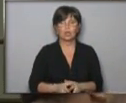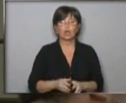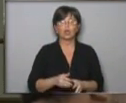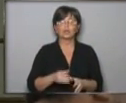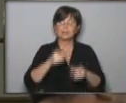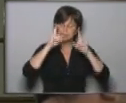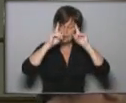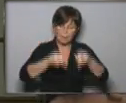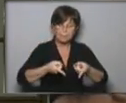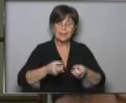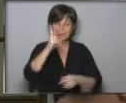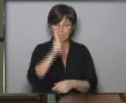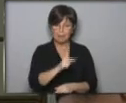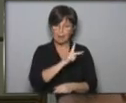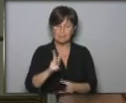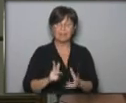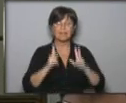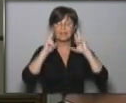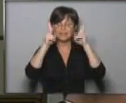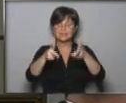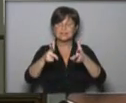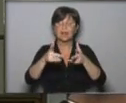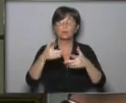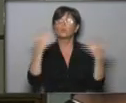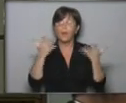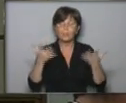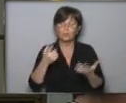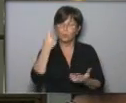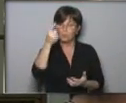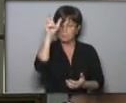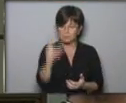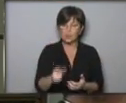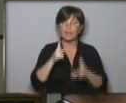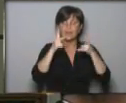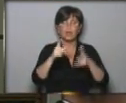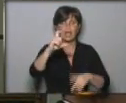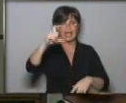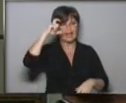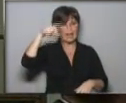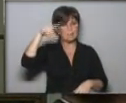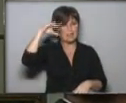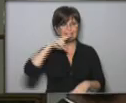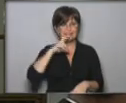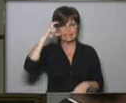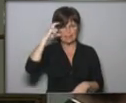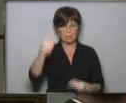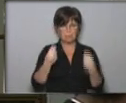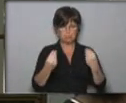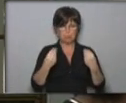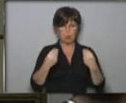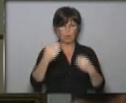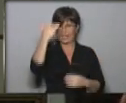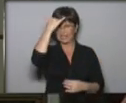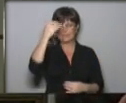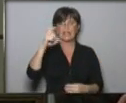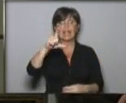Comentaba el Papa que cuando alguien le propuso Clemente se sorprendió y dijo, pero ¿por qué Clemente